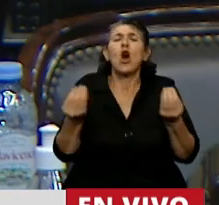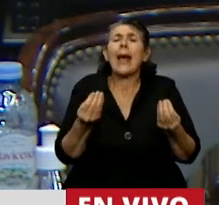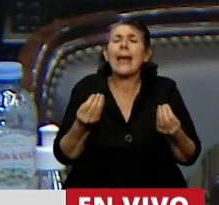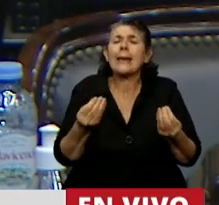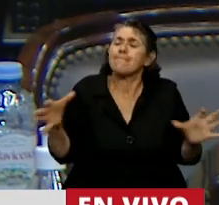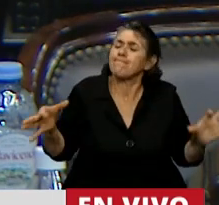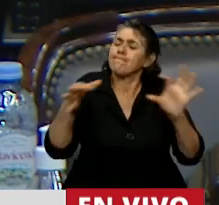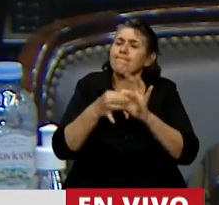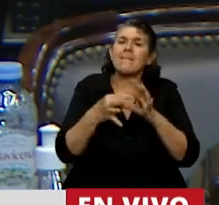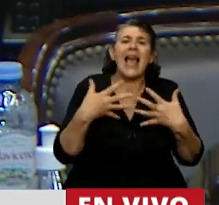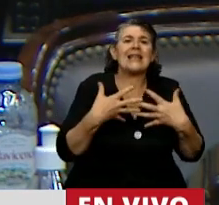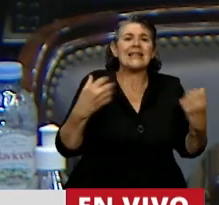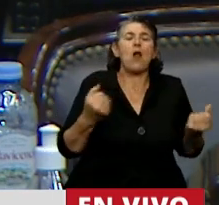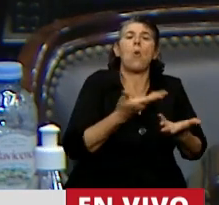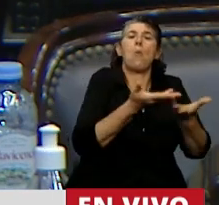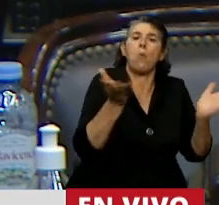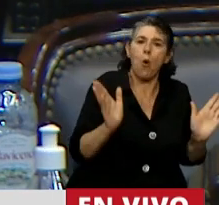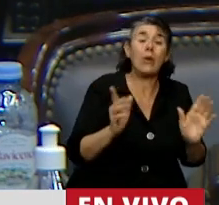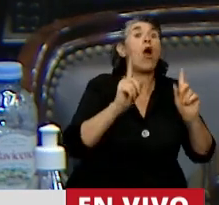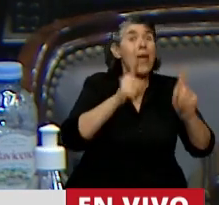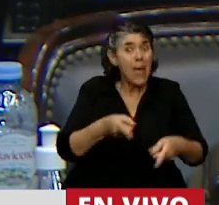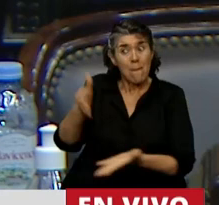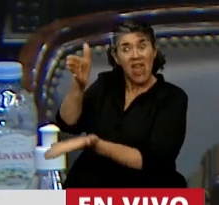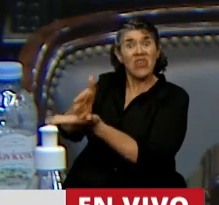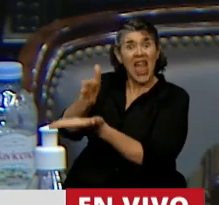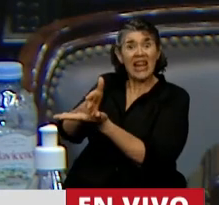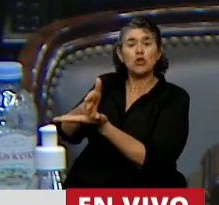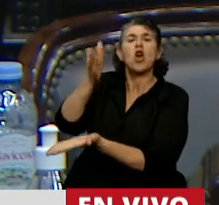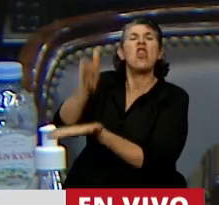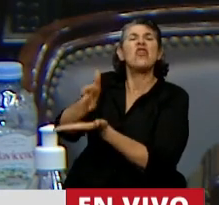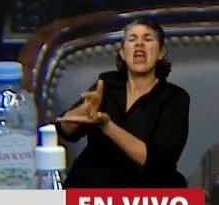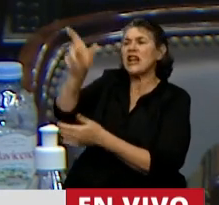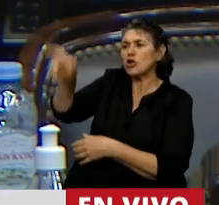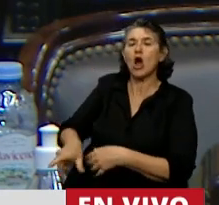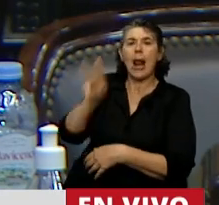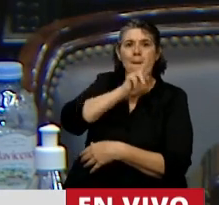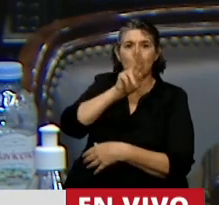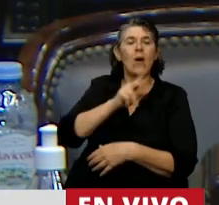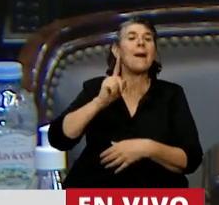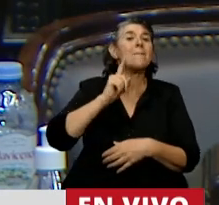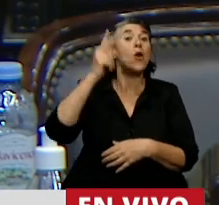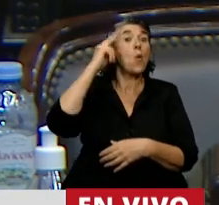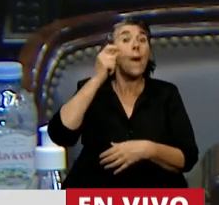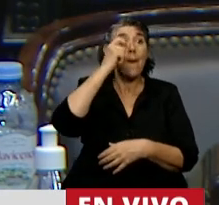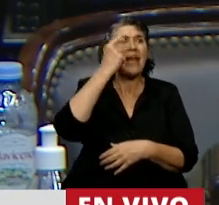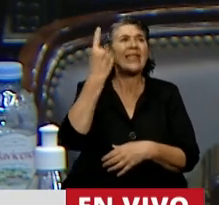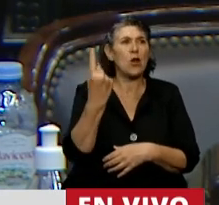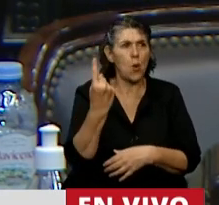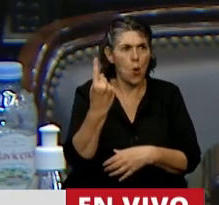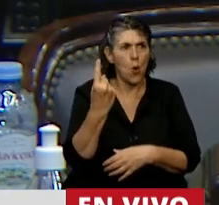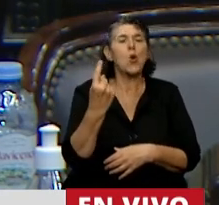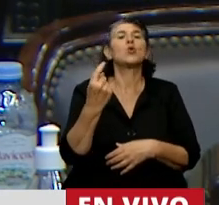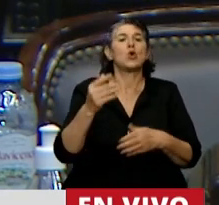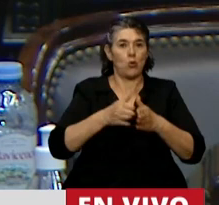de afectación de derechos, especialmente de derechos de la mujer, que recordemos, en 1921, cuando se aprobó el Código Penal, la